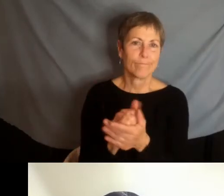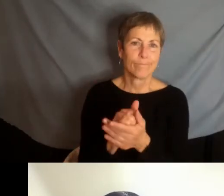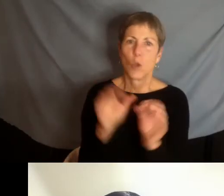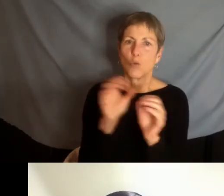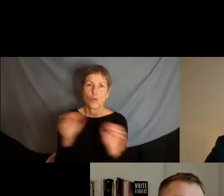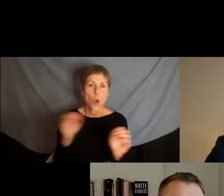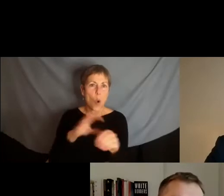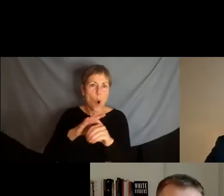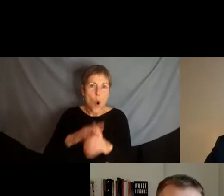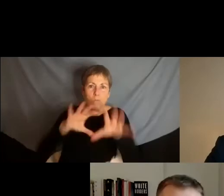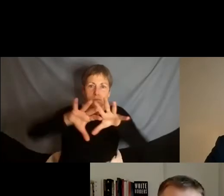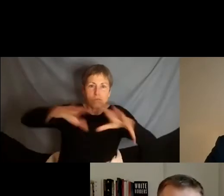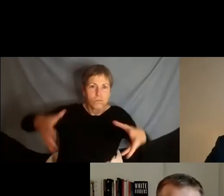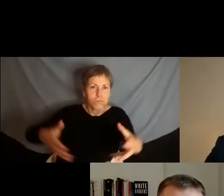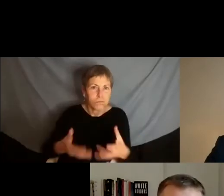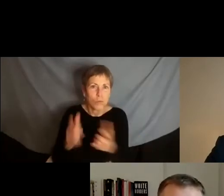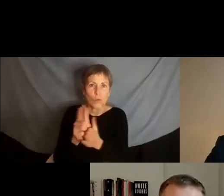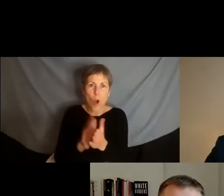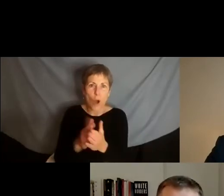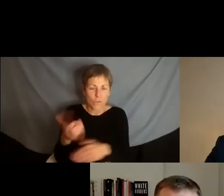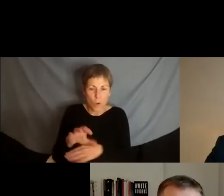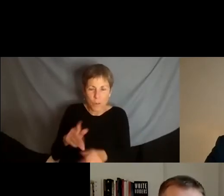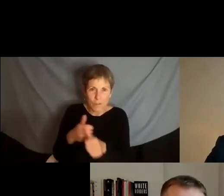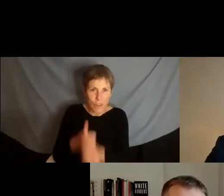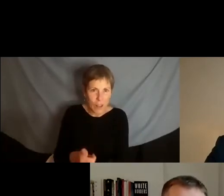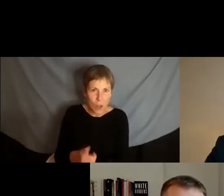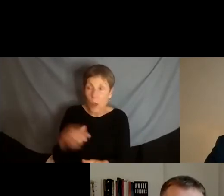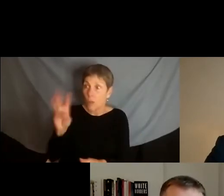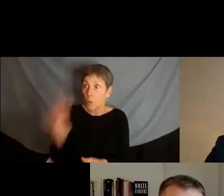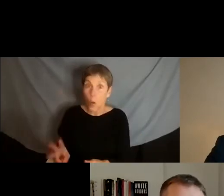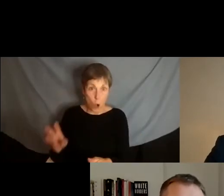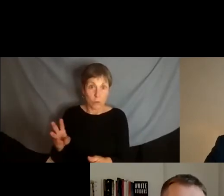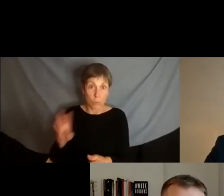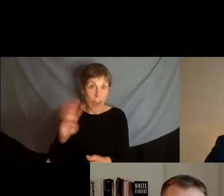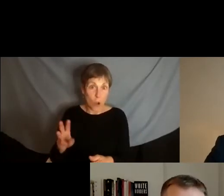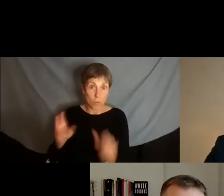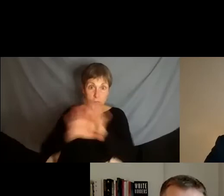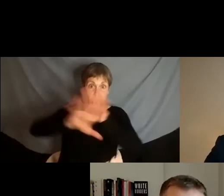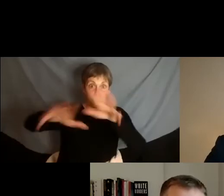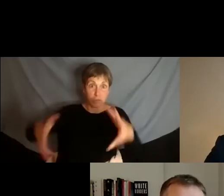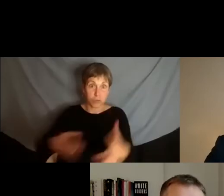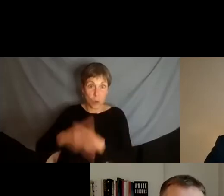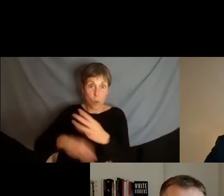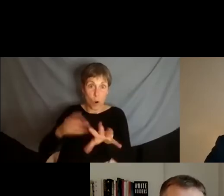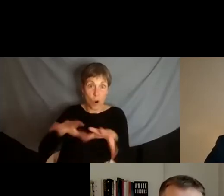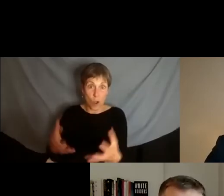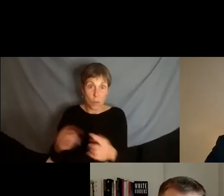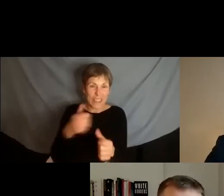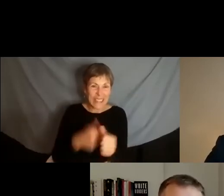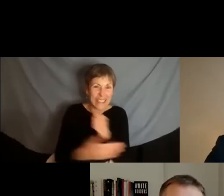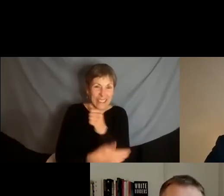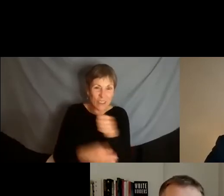un mecanismo global para regular eso. Entonces el problema del clima es global, pero las soluciones que tenemos están contenidos por